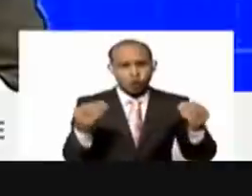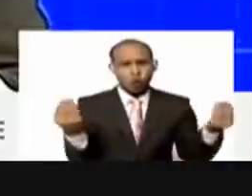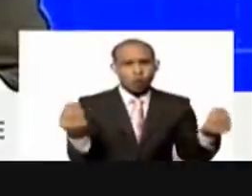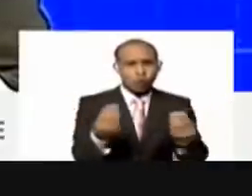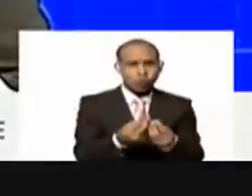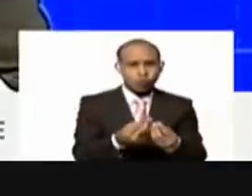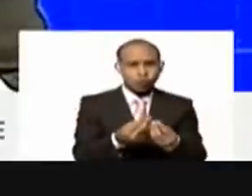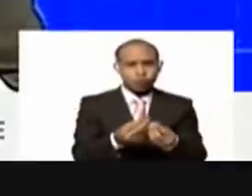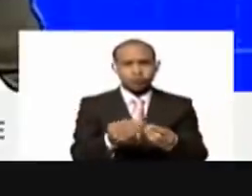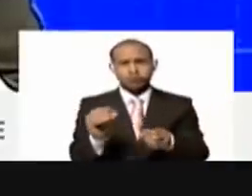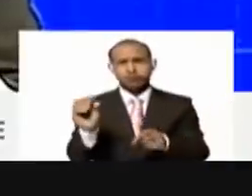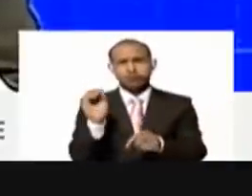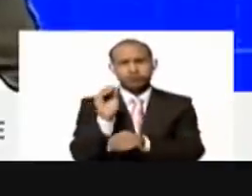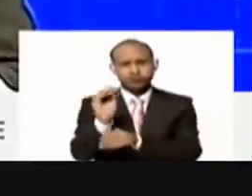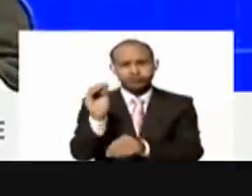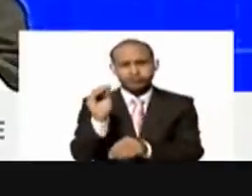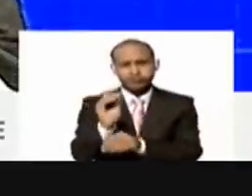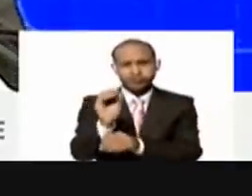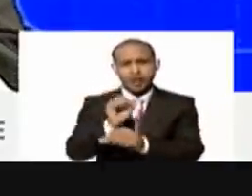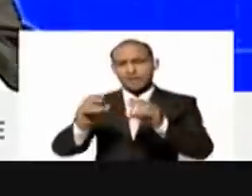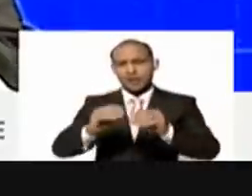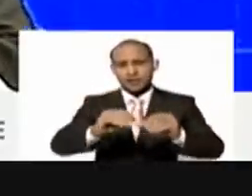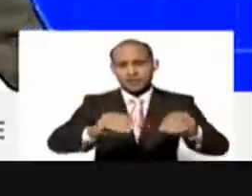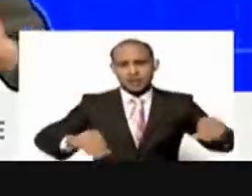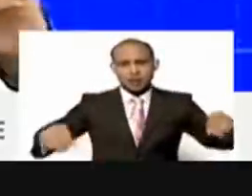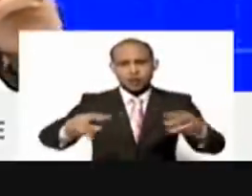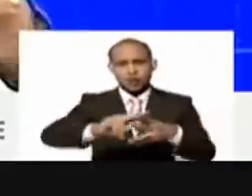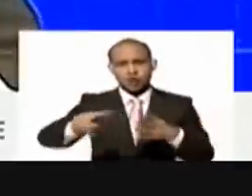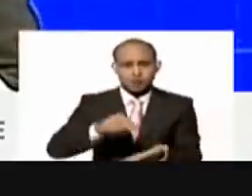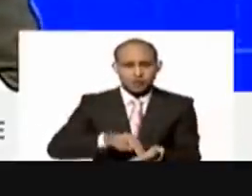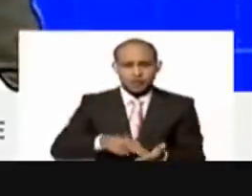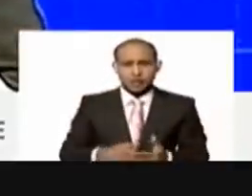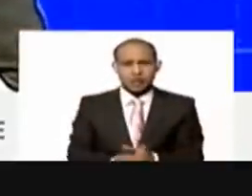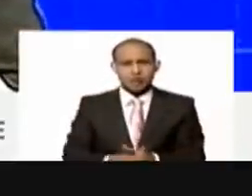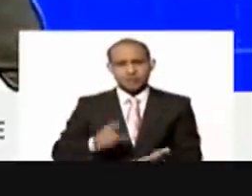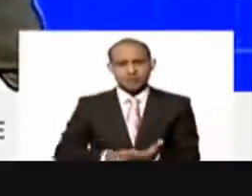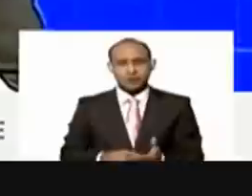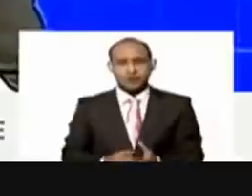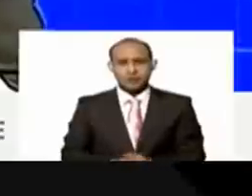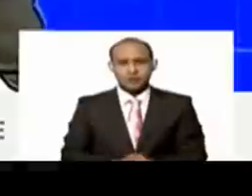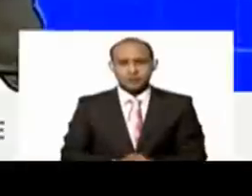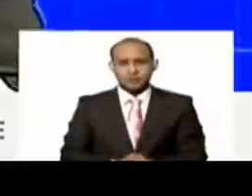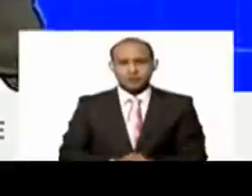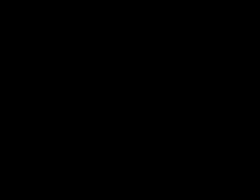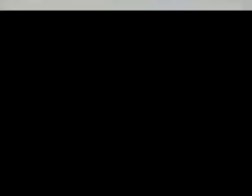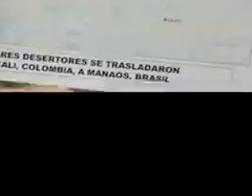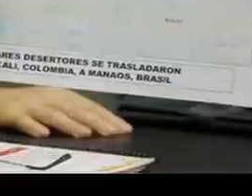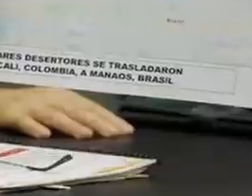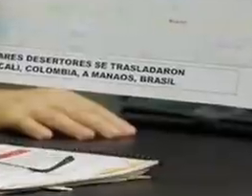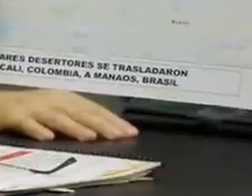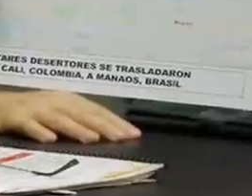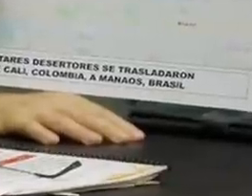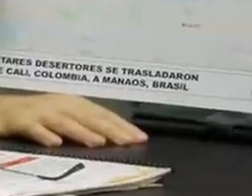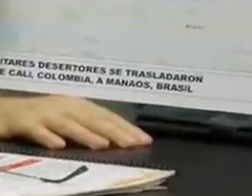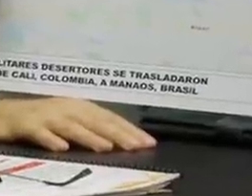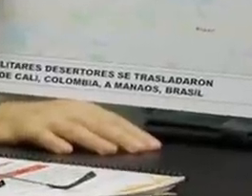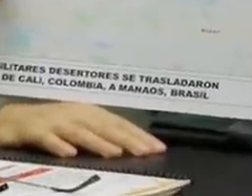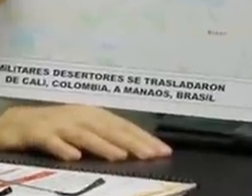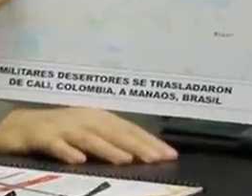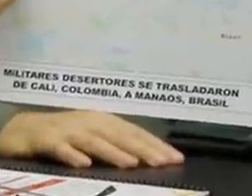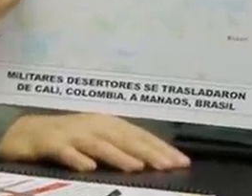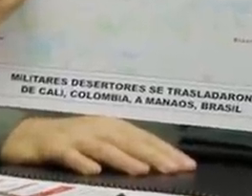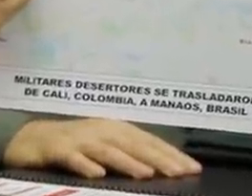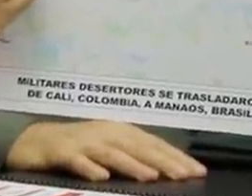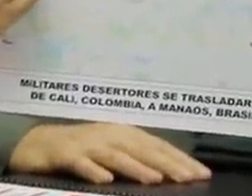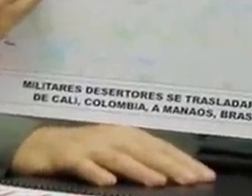alineadas y apuntadas en defensa del territorio nacional a lo largo y ancho de la República. ¿Qué hemos hecho este primer ejercicio? Estas acusaciones se suman a